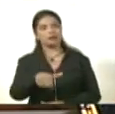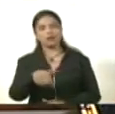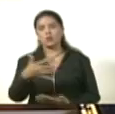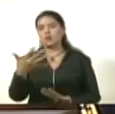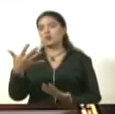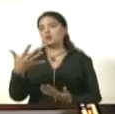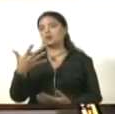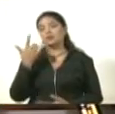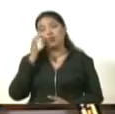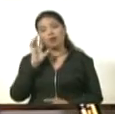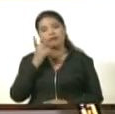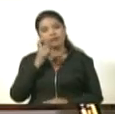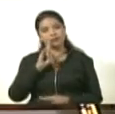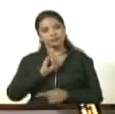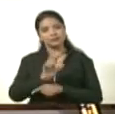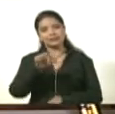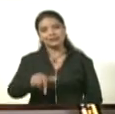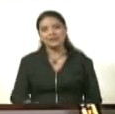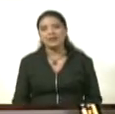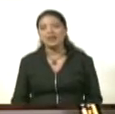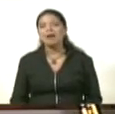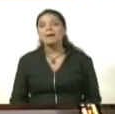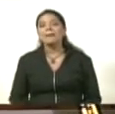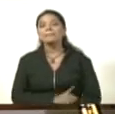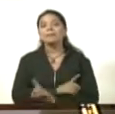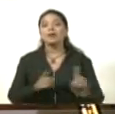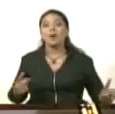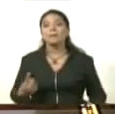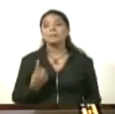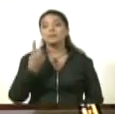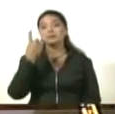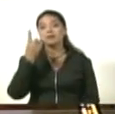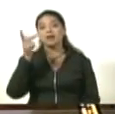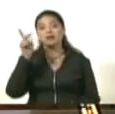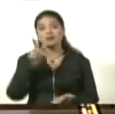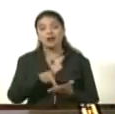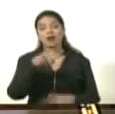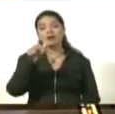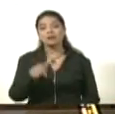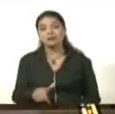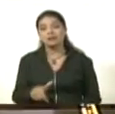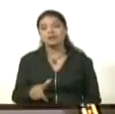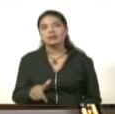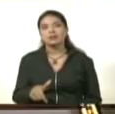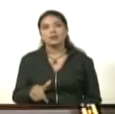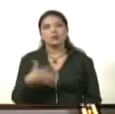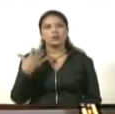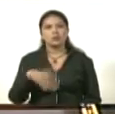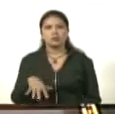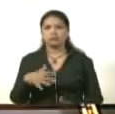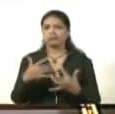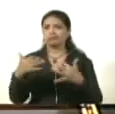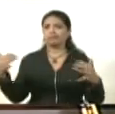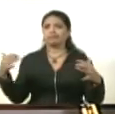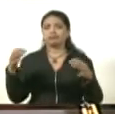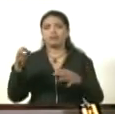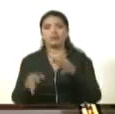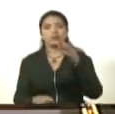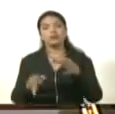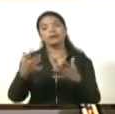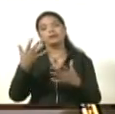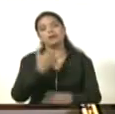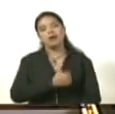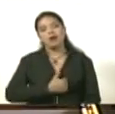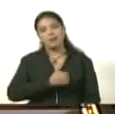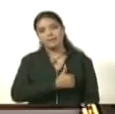falta mía, pero les agradezco mucho que la primera vez que haya estado acá haya sido con los máximos representantes del tribunal, y lamento